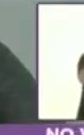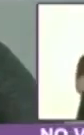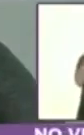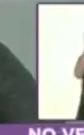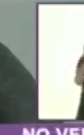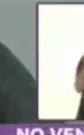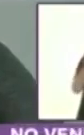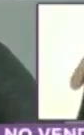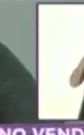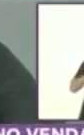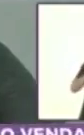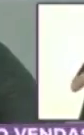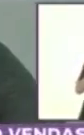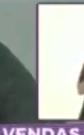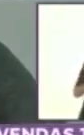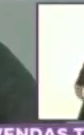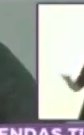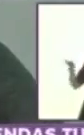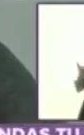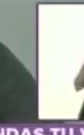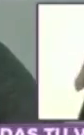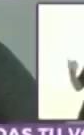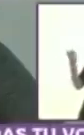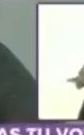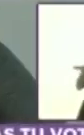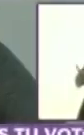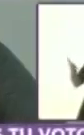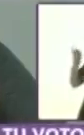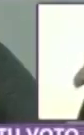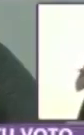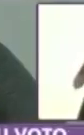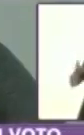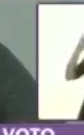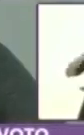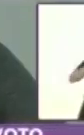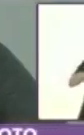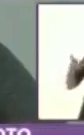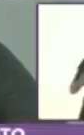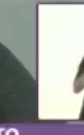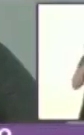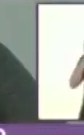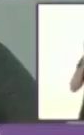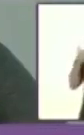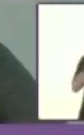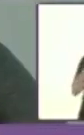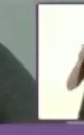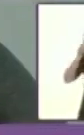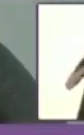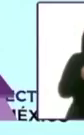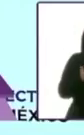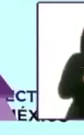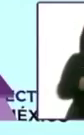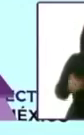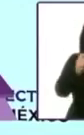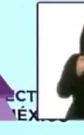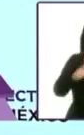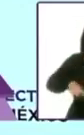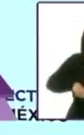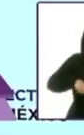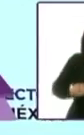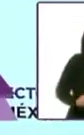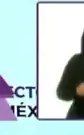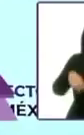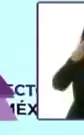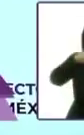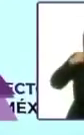realidad ya regresaron a repetir todo lo que nos han dicho, todo lo que ya sabemos, y sin decirnos el cómo lo van a